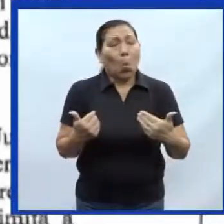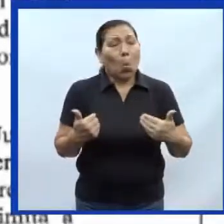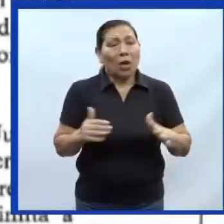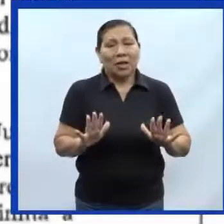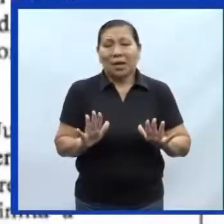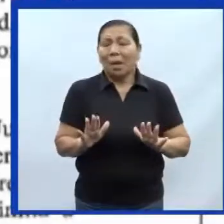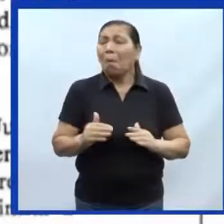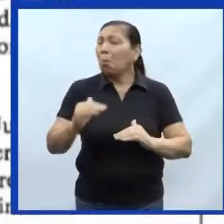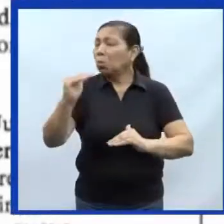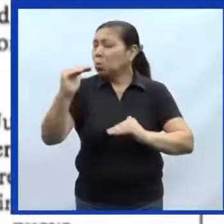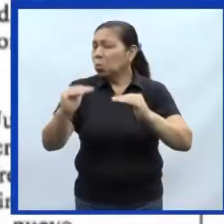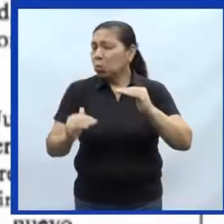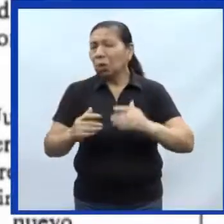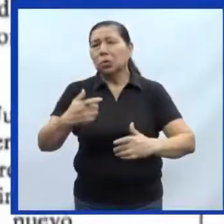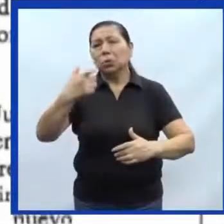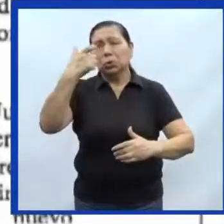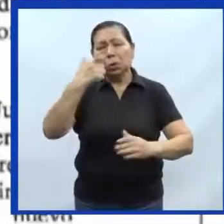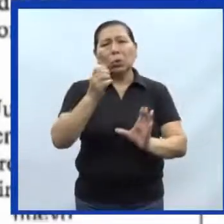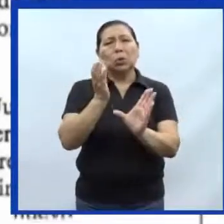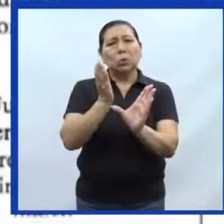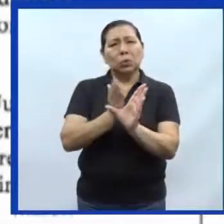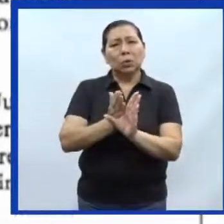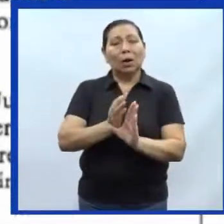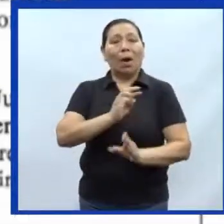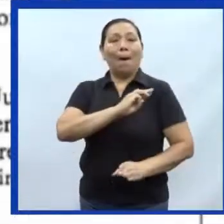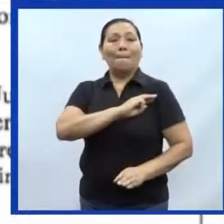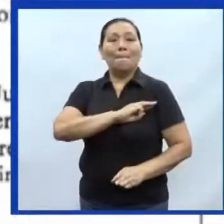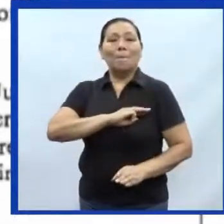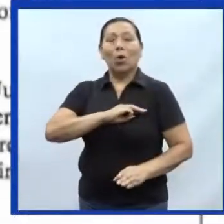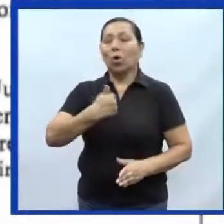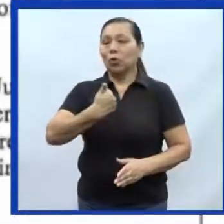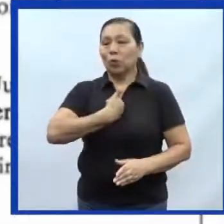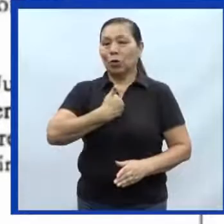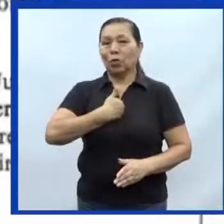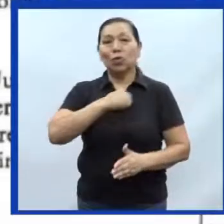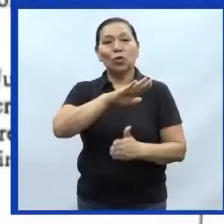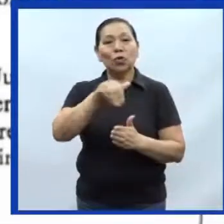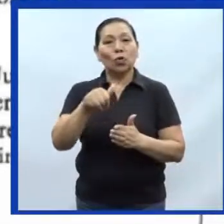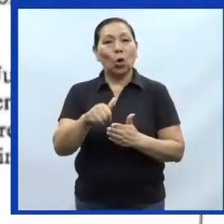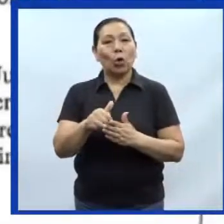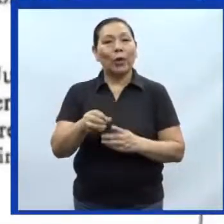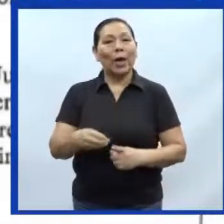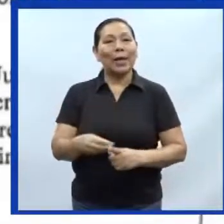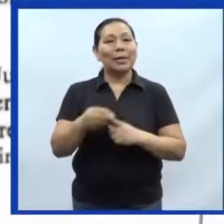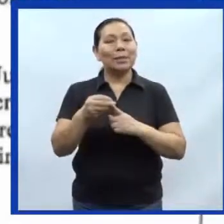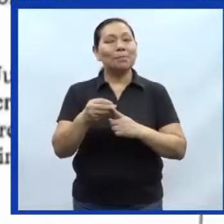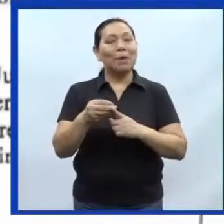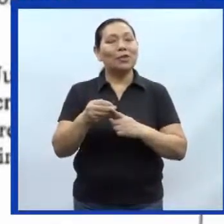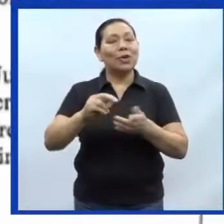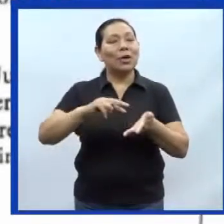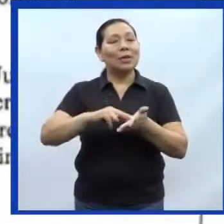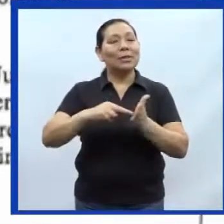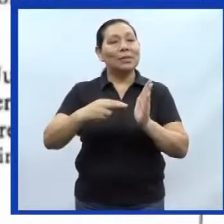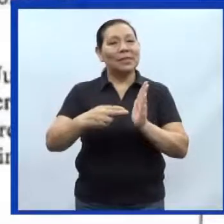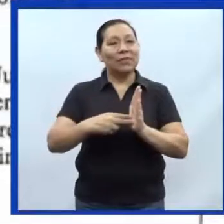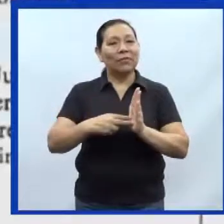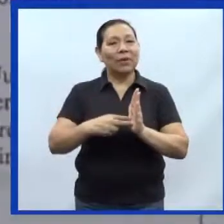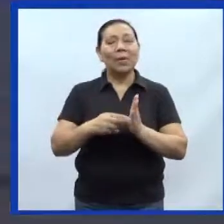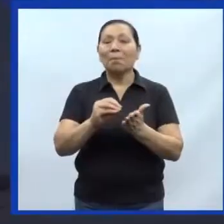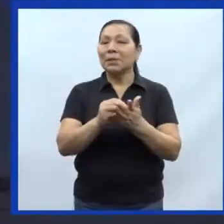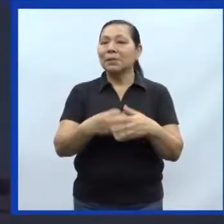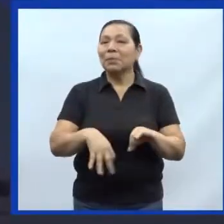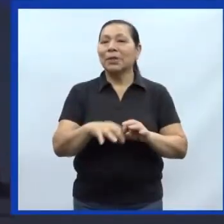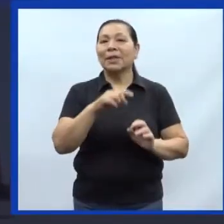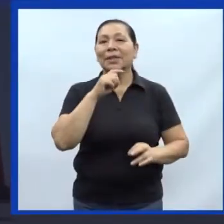sea su clase, física, psíquica y moral, es propia de todos los seres humanos, pero especialmente significativa en el caso de las